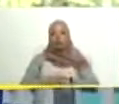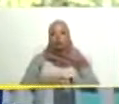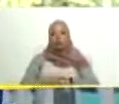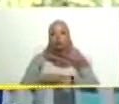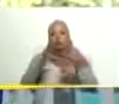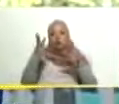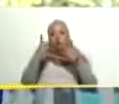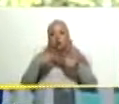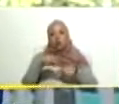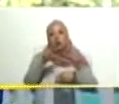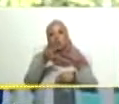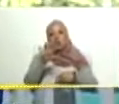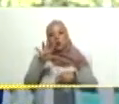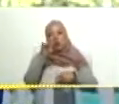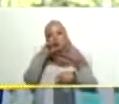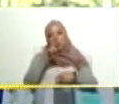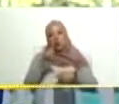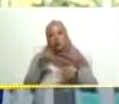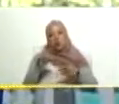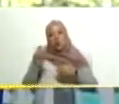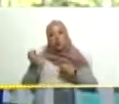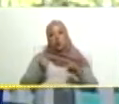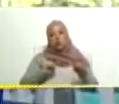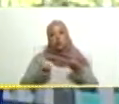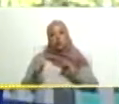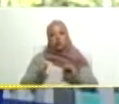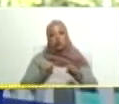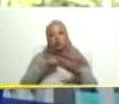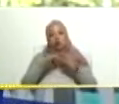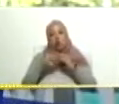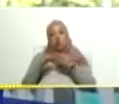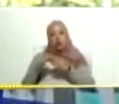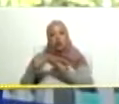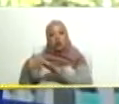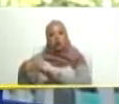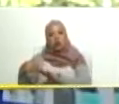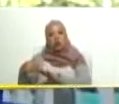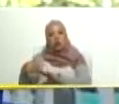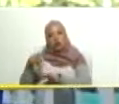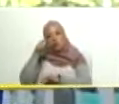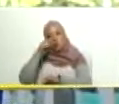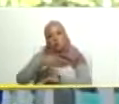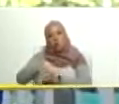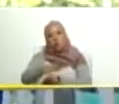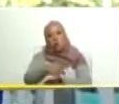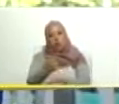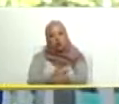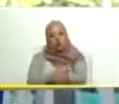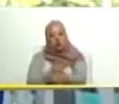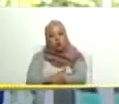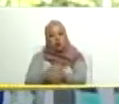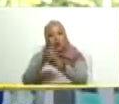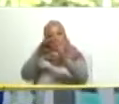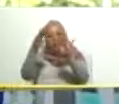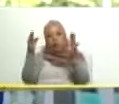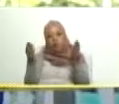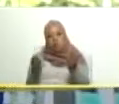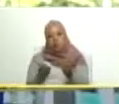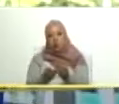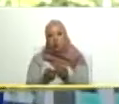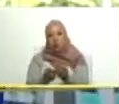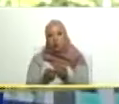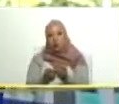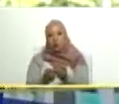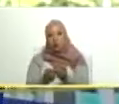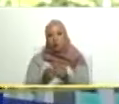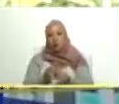Número 34, el movimiento de comunidades y pueblos hermanos del mundo.